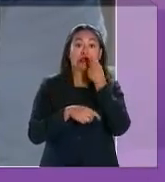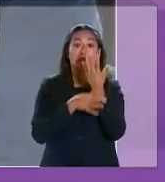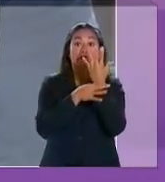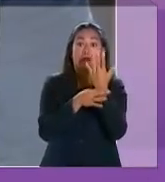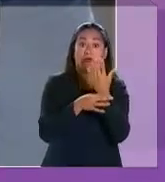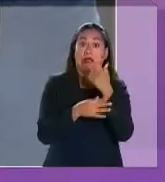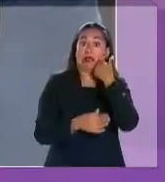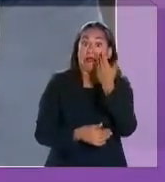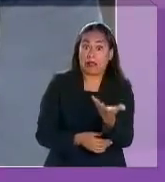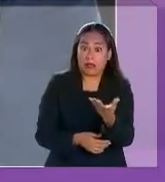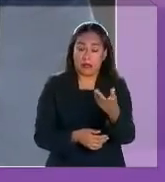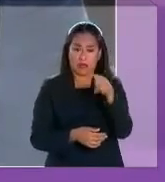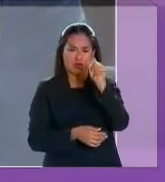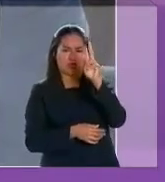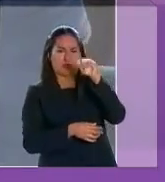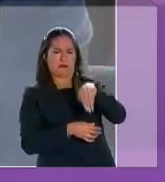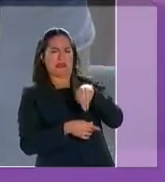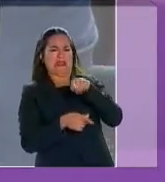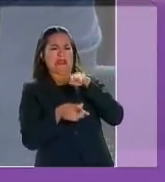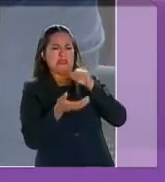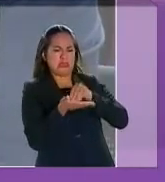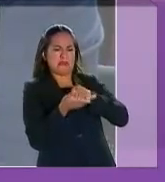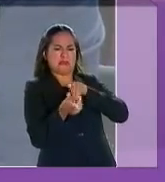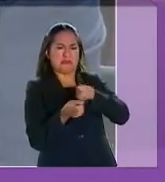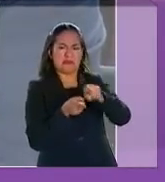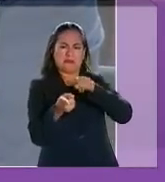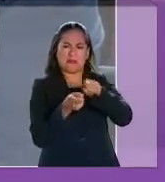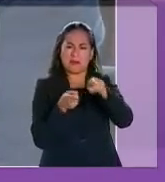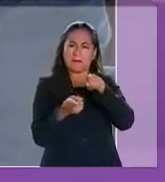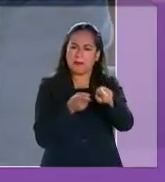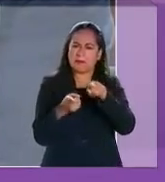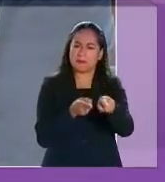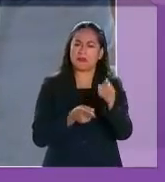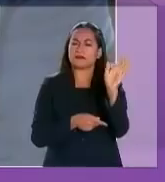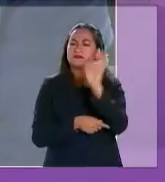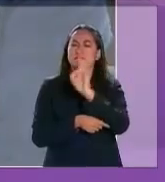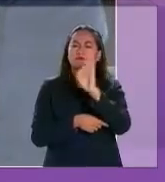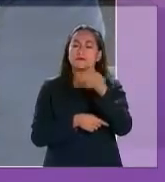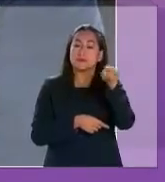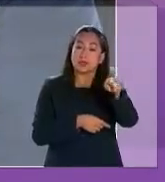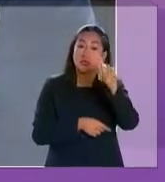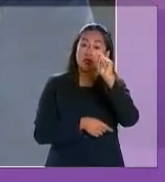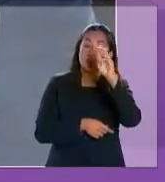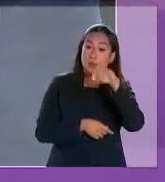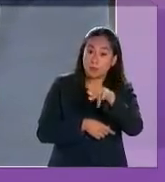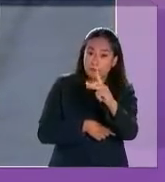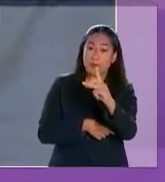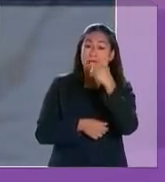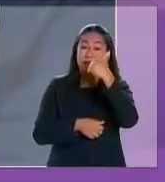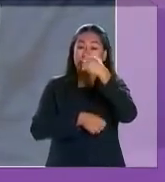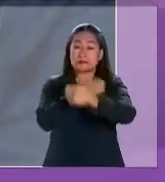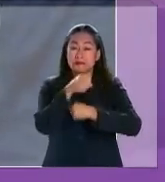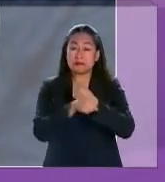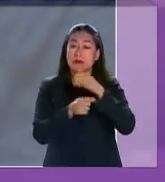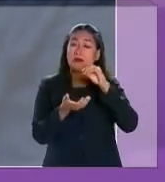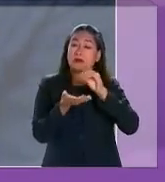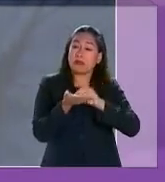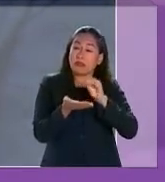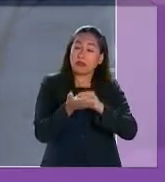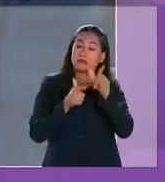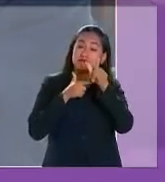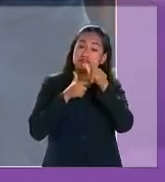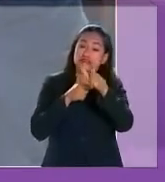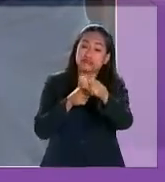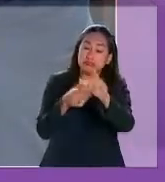en su tono por cierto podría usted o cualquiera de los candidatos coincidir control seis años el sexenio entero si el señor gana reelección el 2020